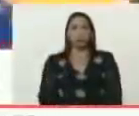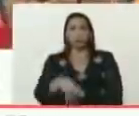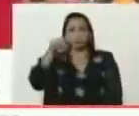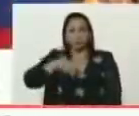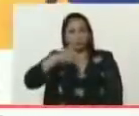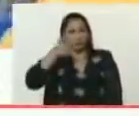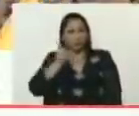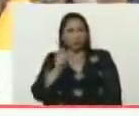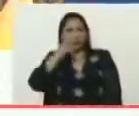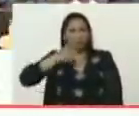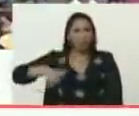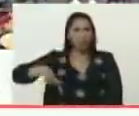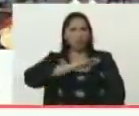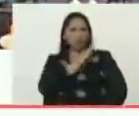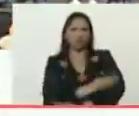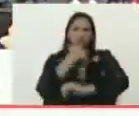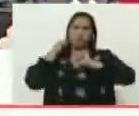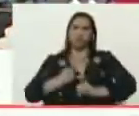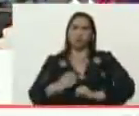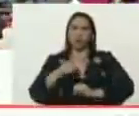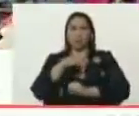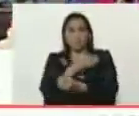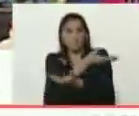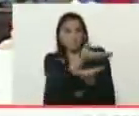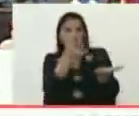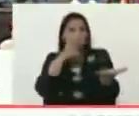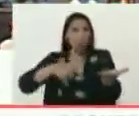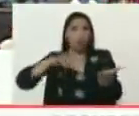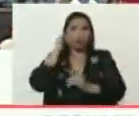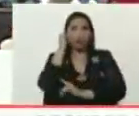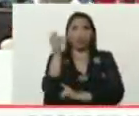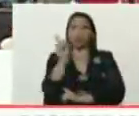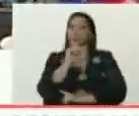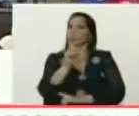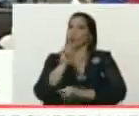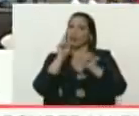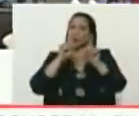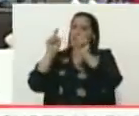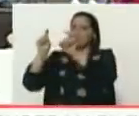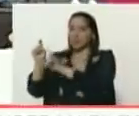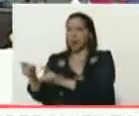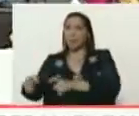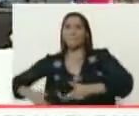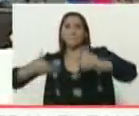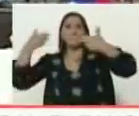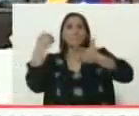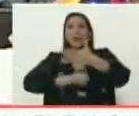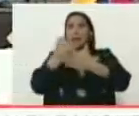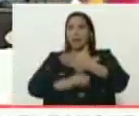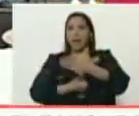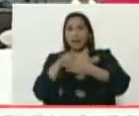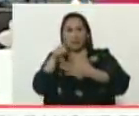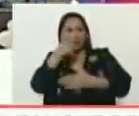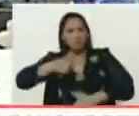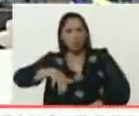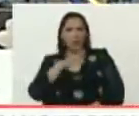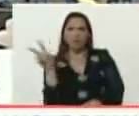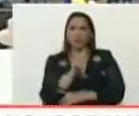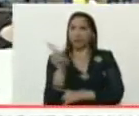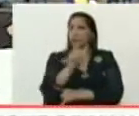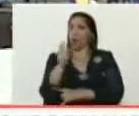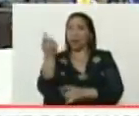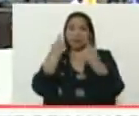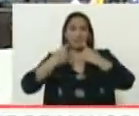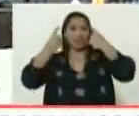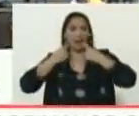un pueblo aguerrido y a este pueblo yaracuyano no lo van a enseñar a pelear. Y este pueblo venezolano no lo van a